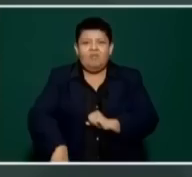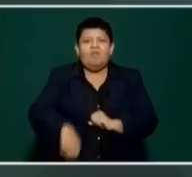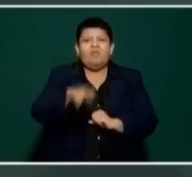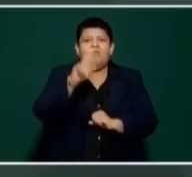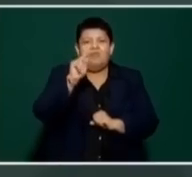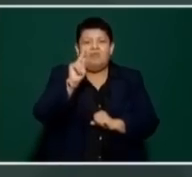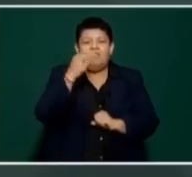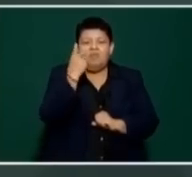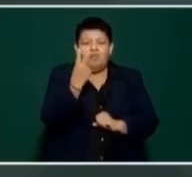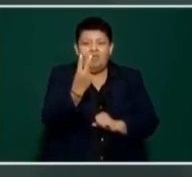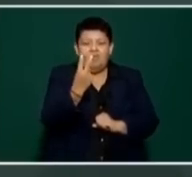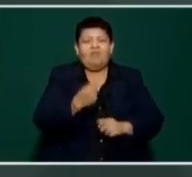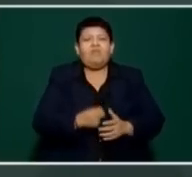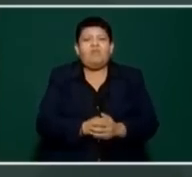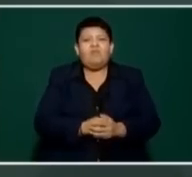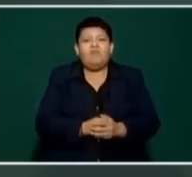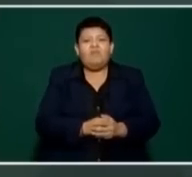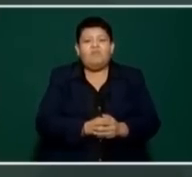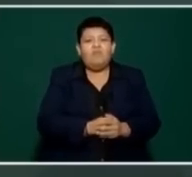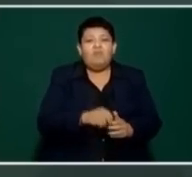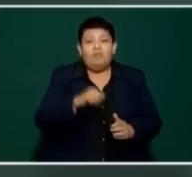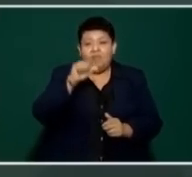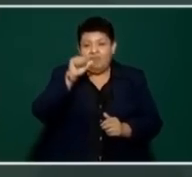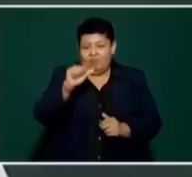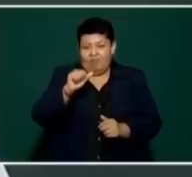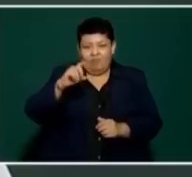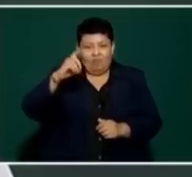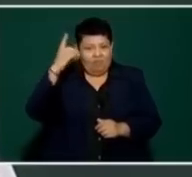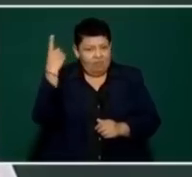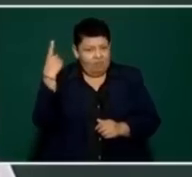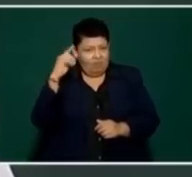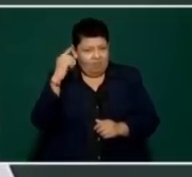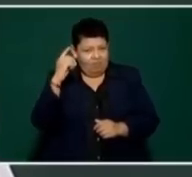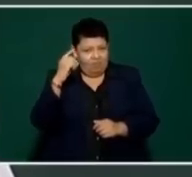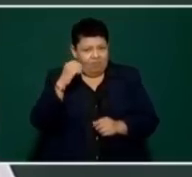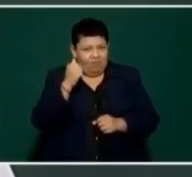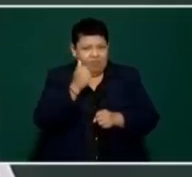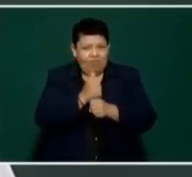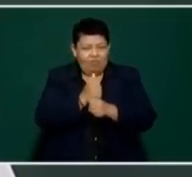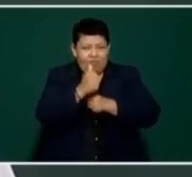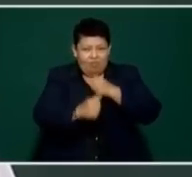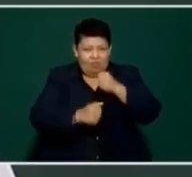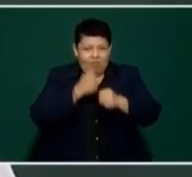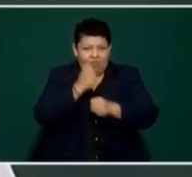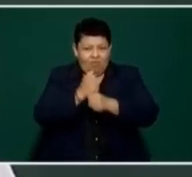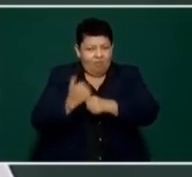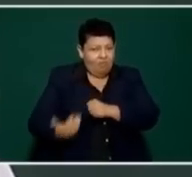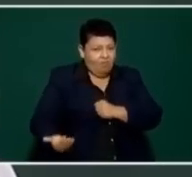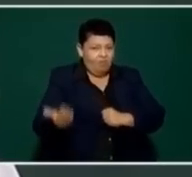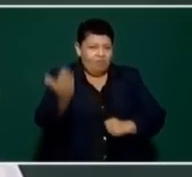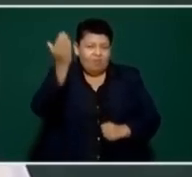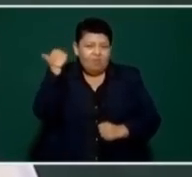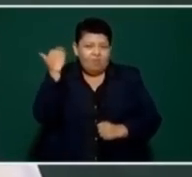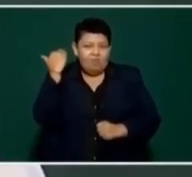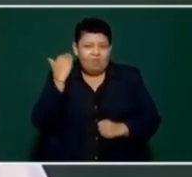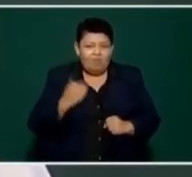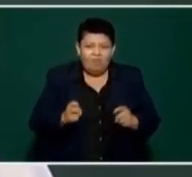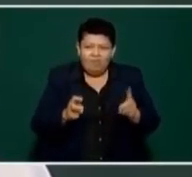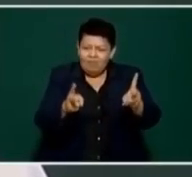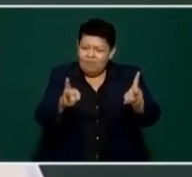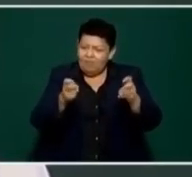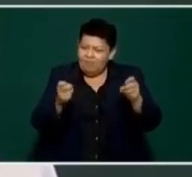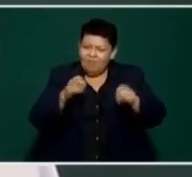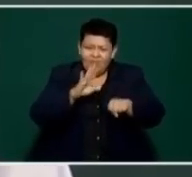1982 hasta diciembre del año pasado. El saqueo más